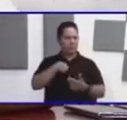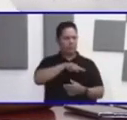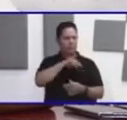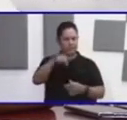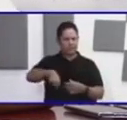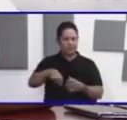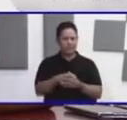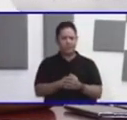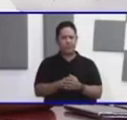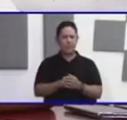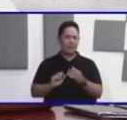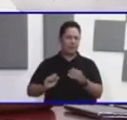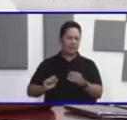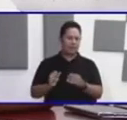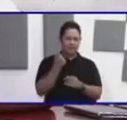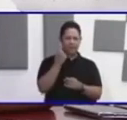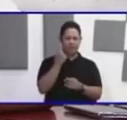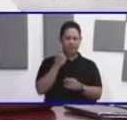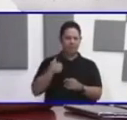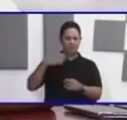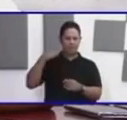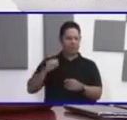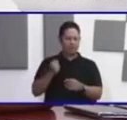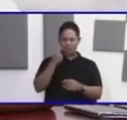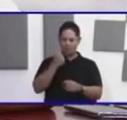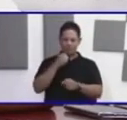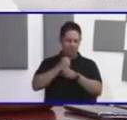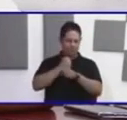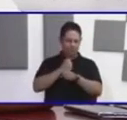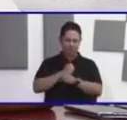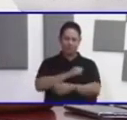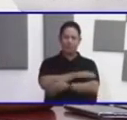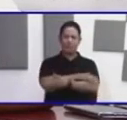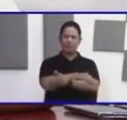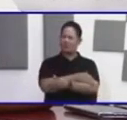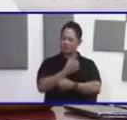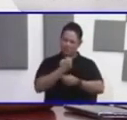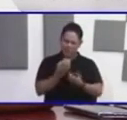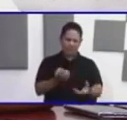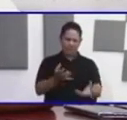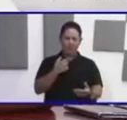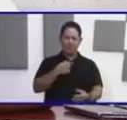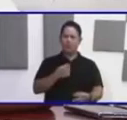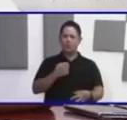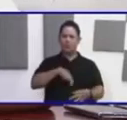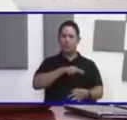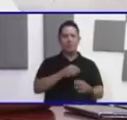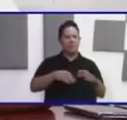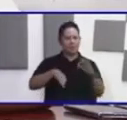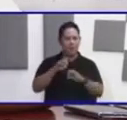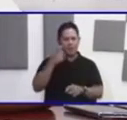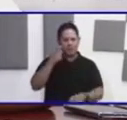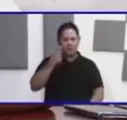el primer momento hemos tratado de hacer lo mejor posible, pero mi obligación principal era garantizar el tema de los respiradores